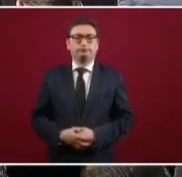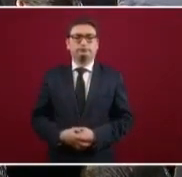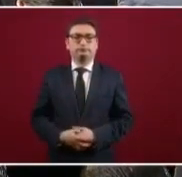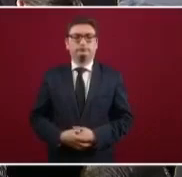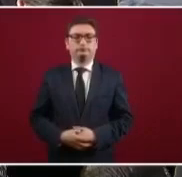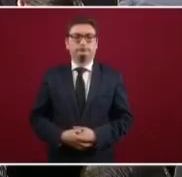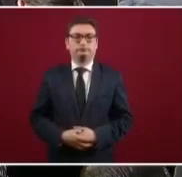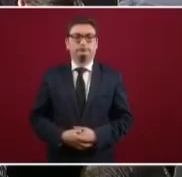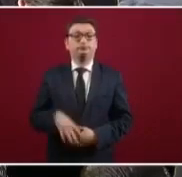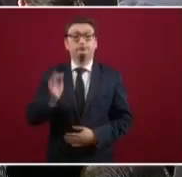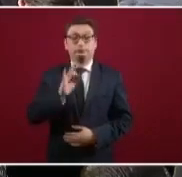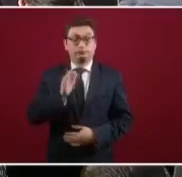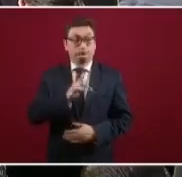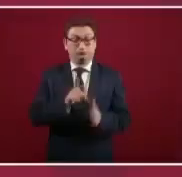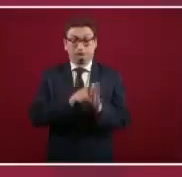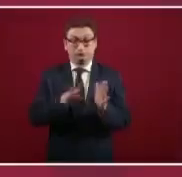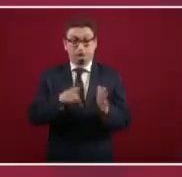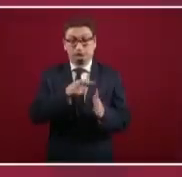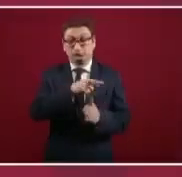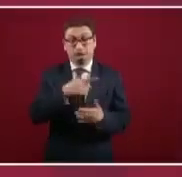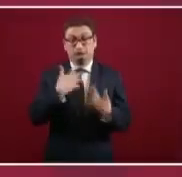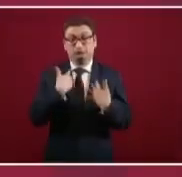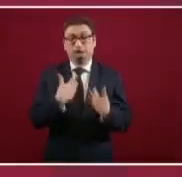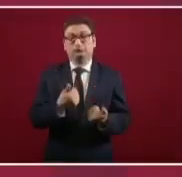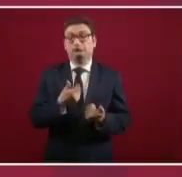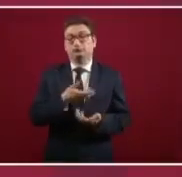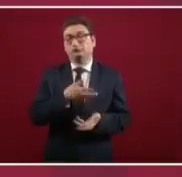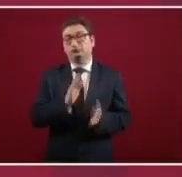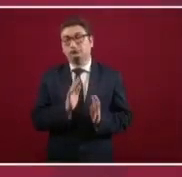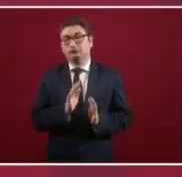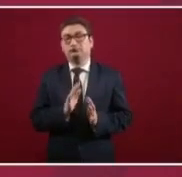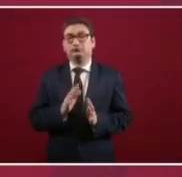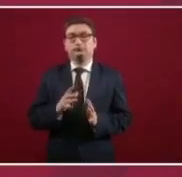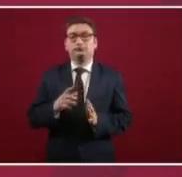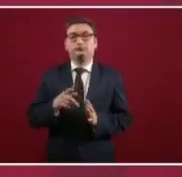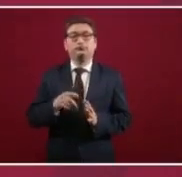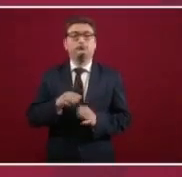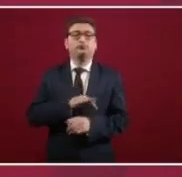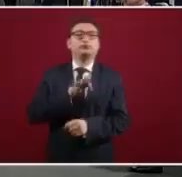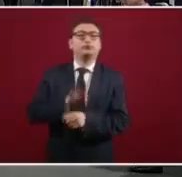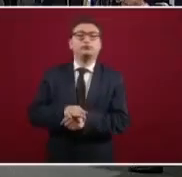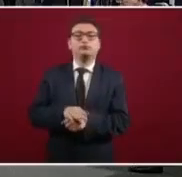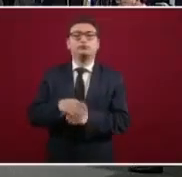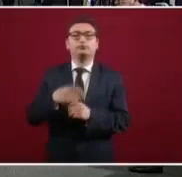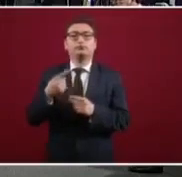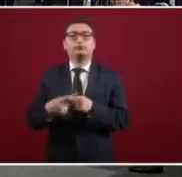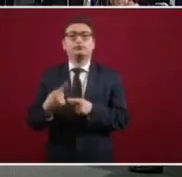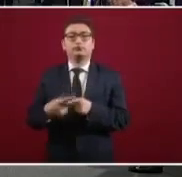entendieron de que había que proteger